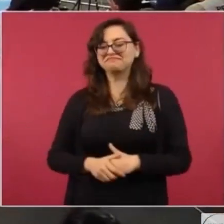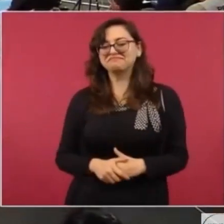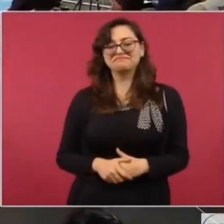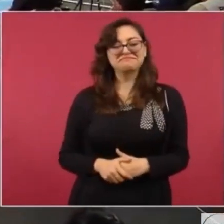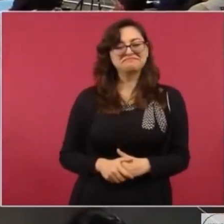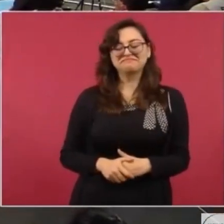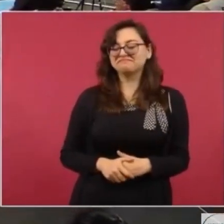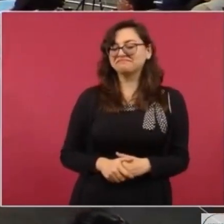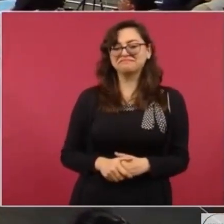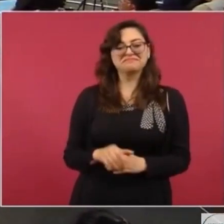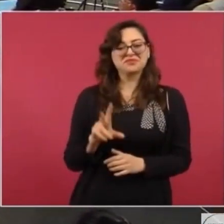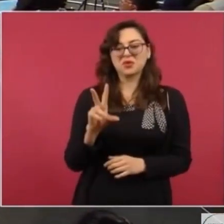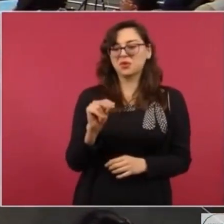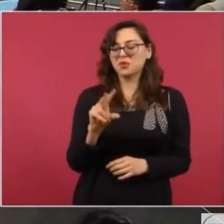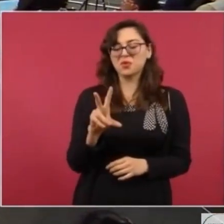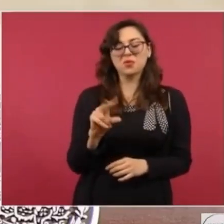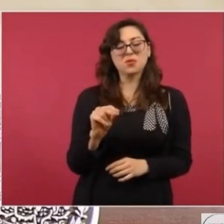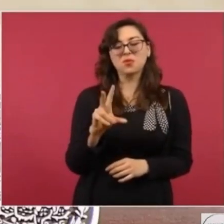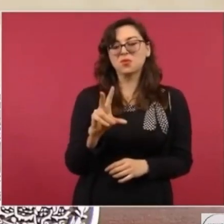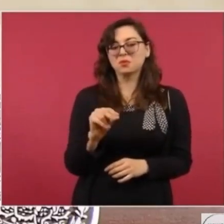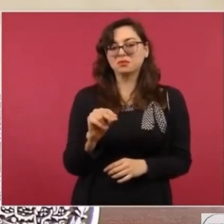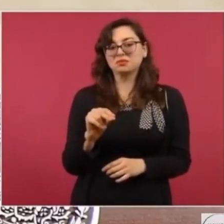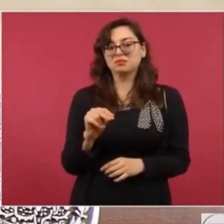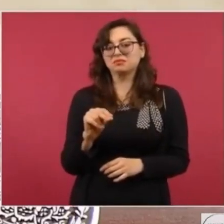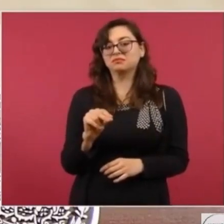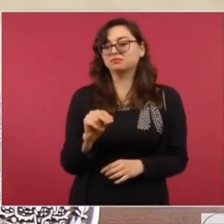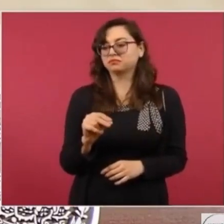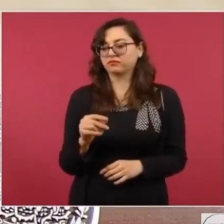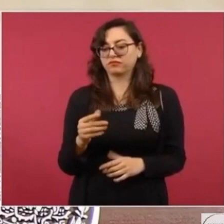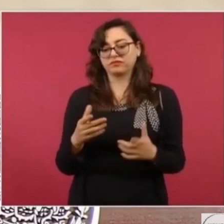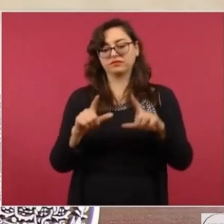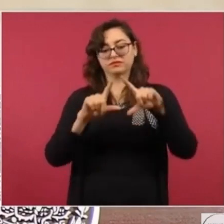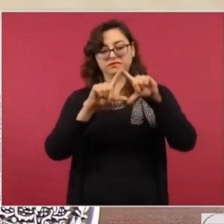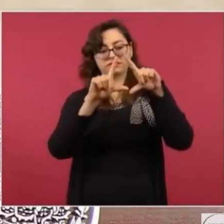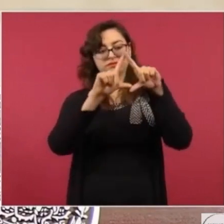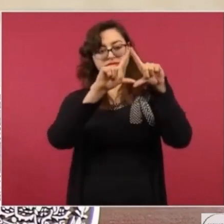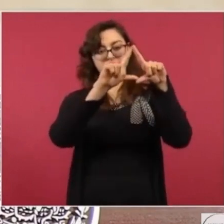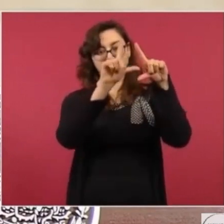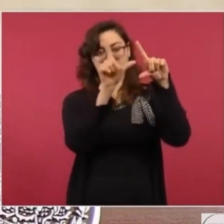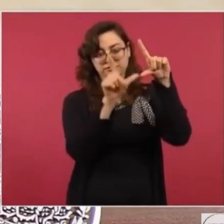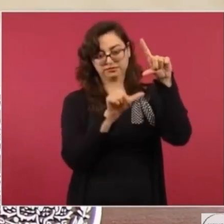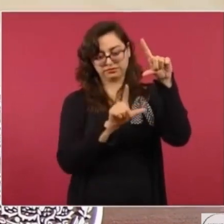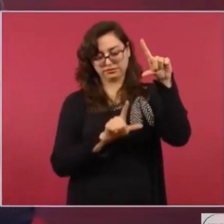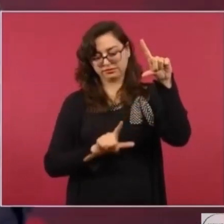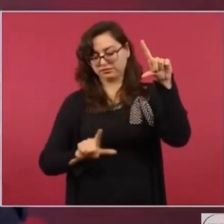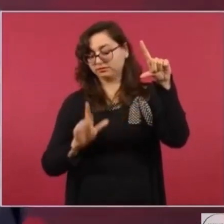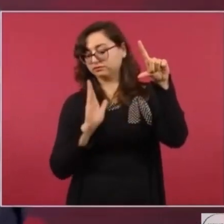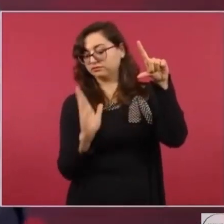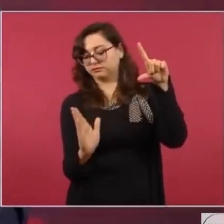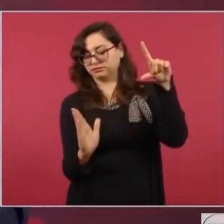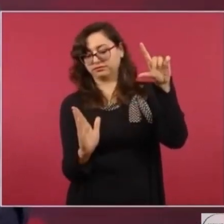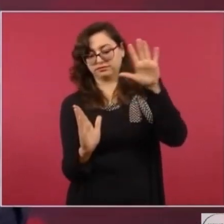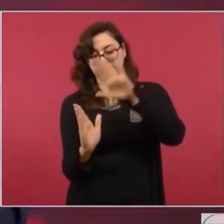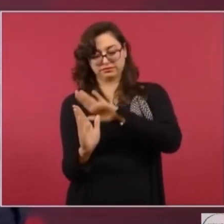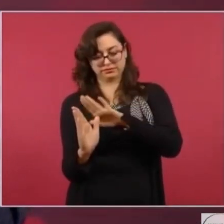utilizaba para todo el país. Entonces era una gran injusticia